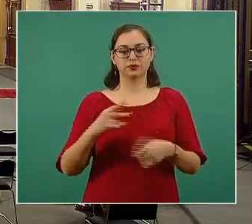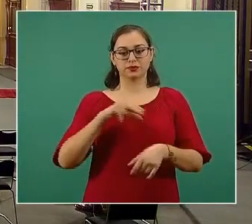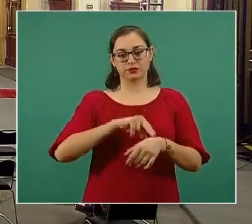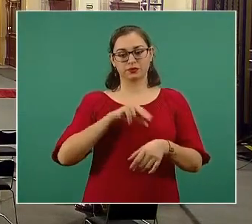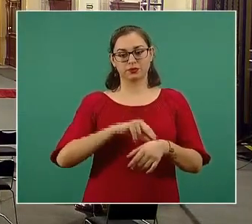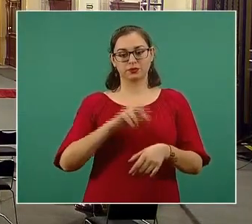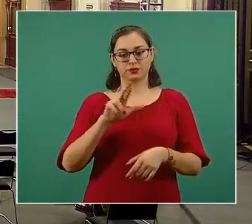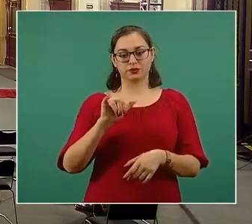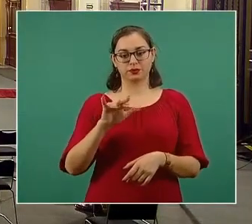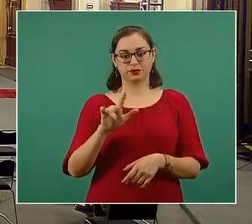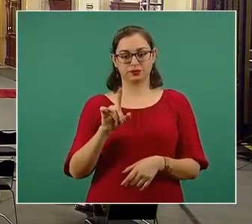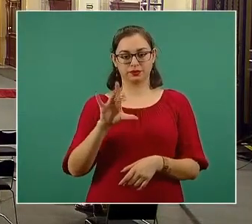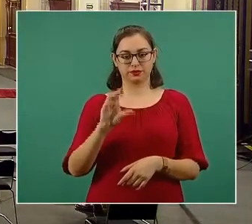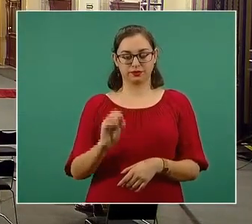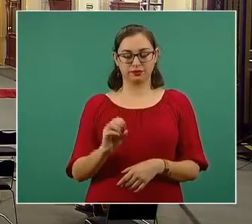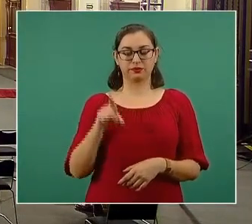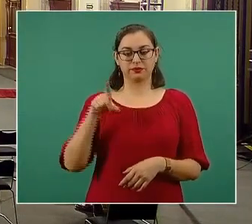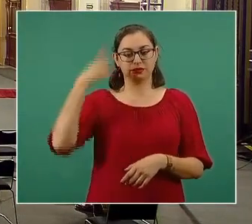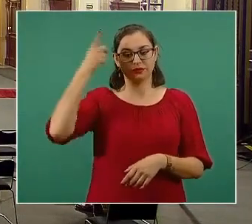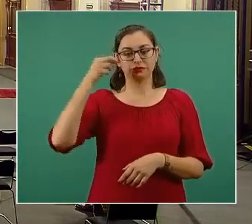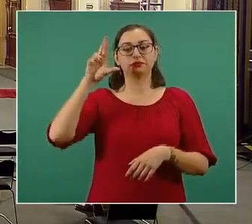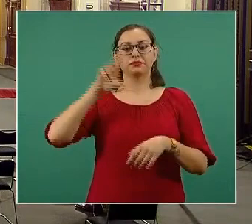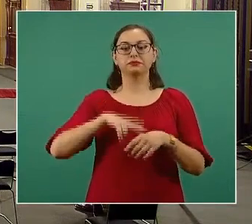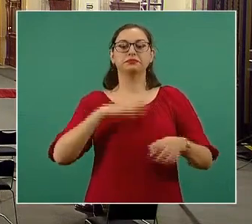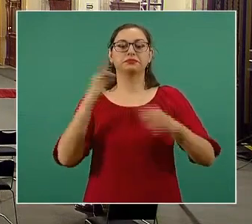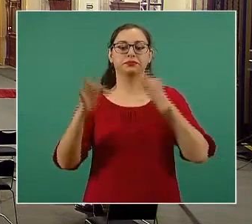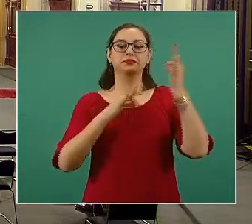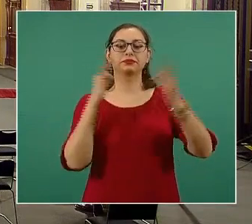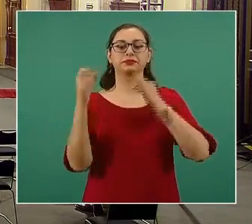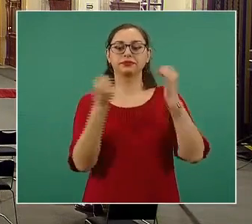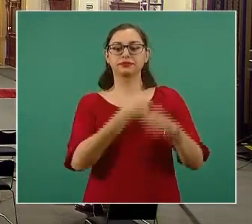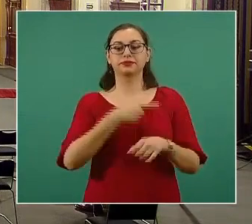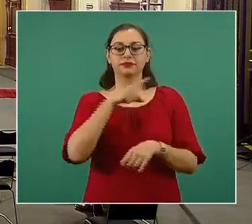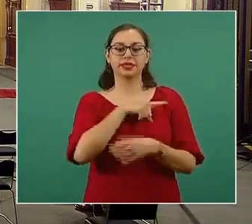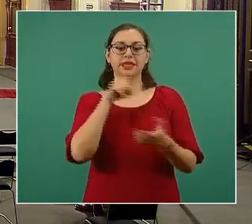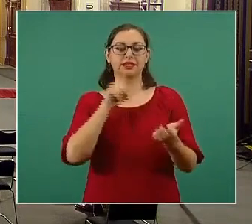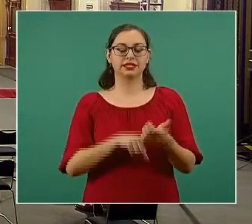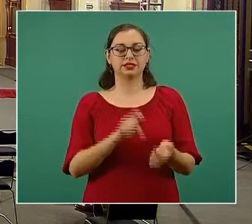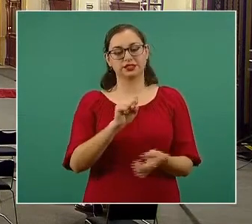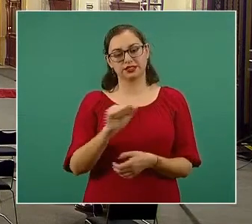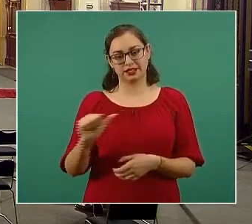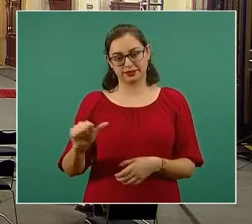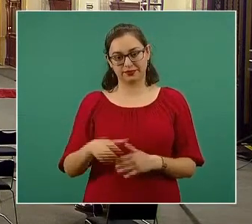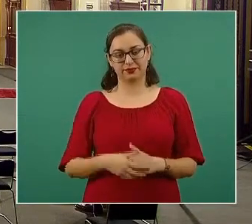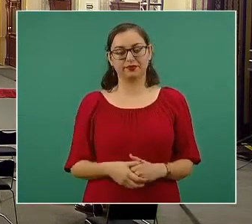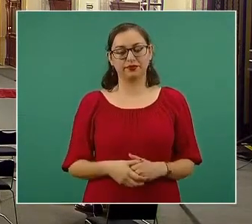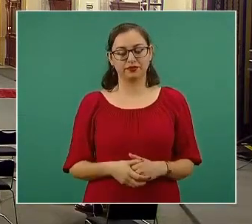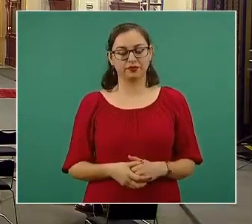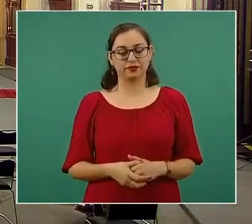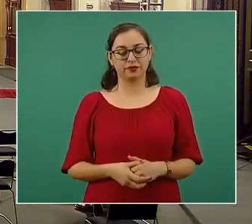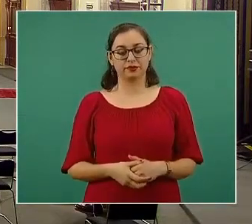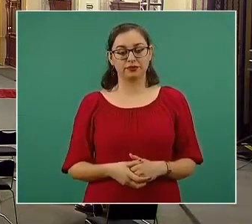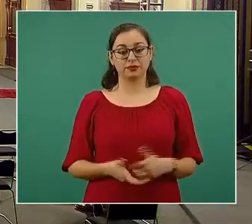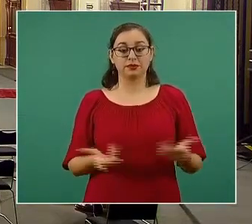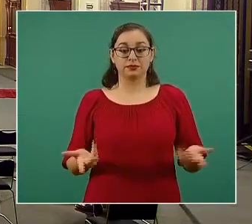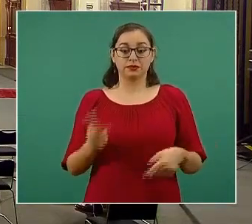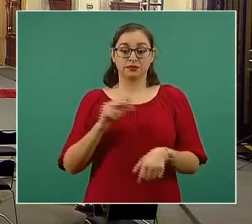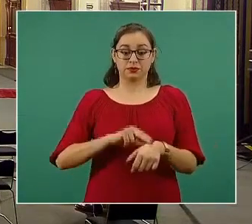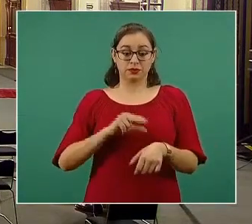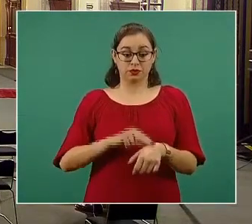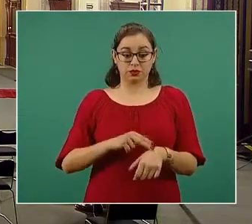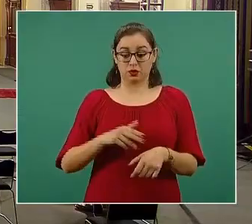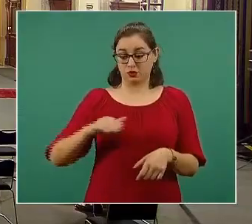Cortés Alcalá, director general de Promoción de la Salud de la Secretaría de Salud. Como ya comenta el doctor Cortés, es